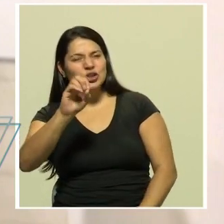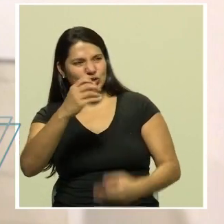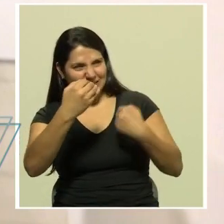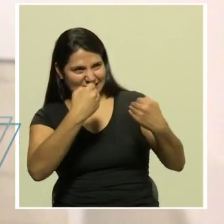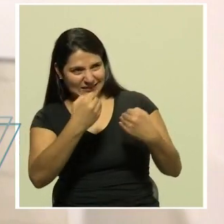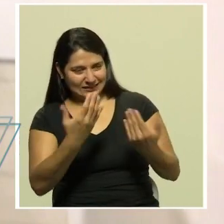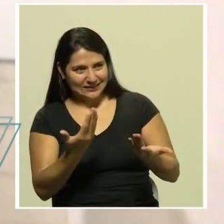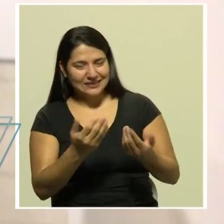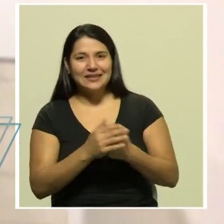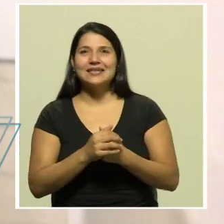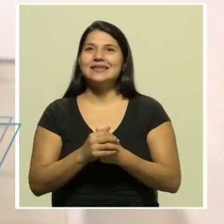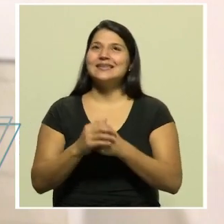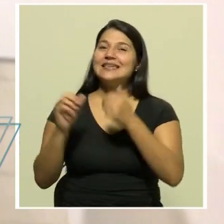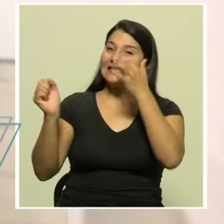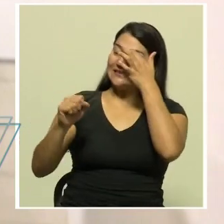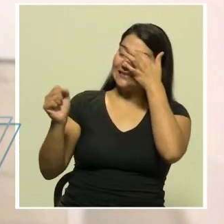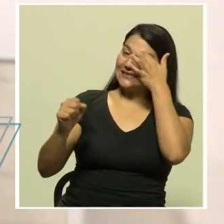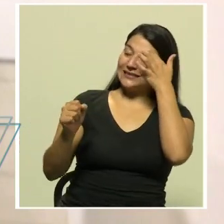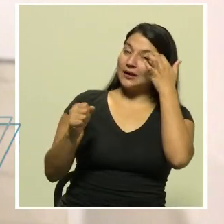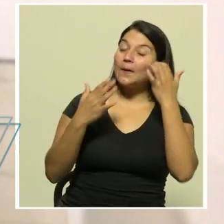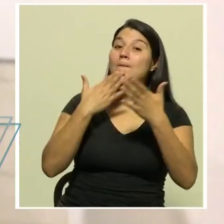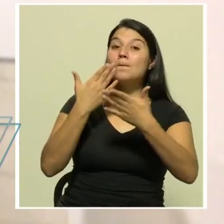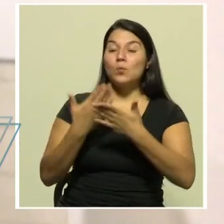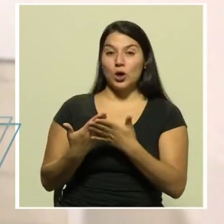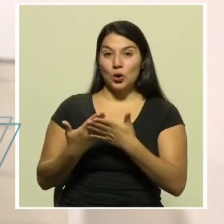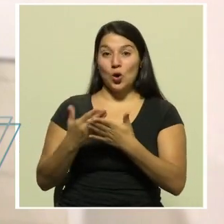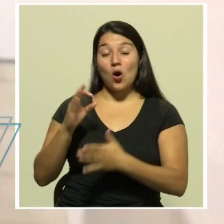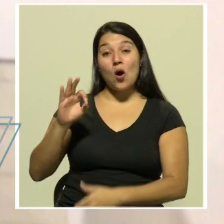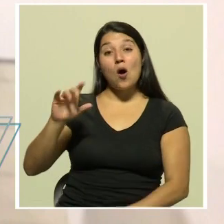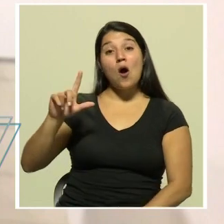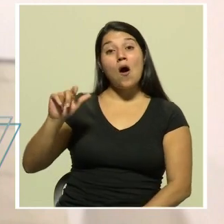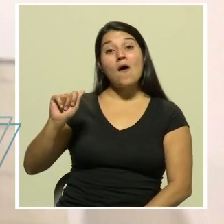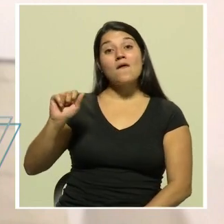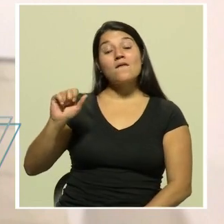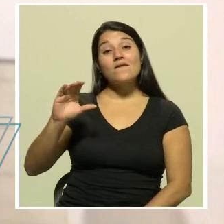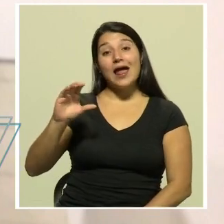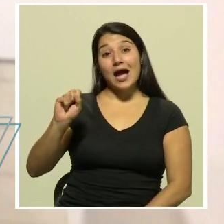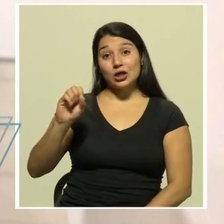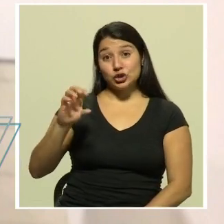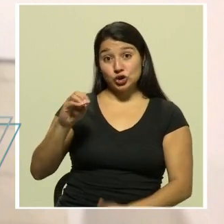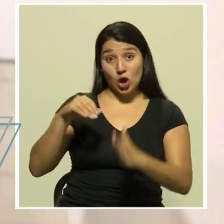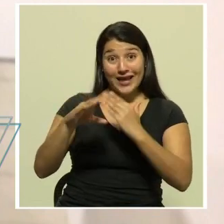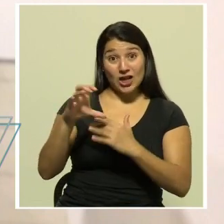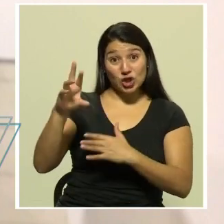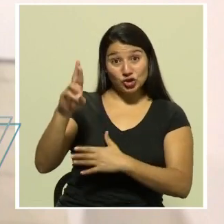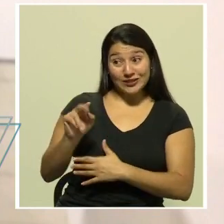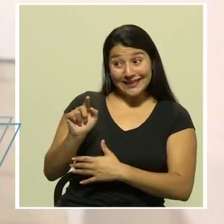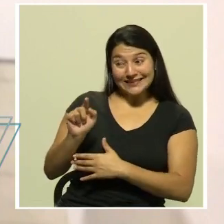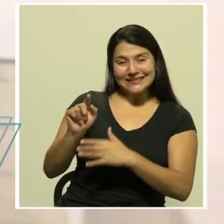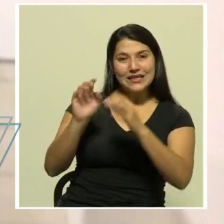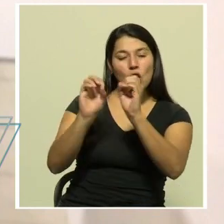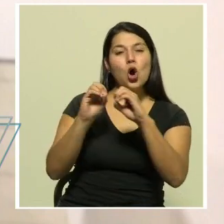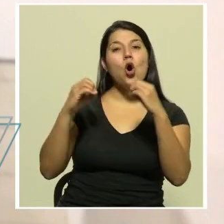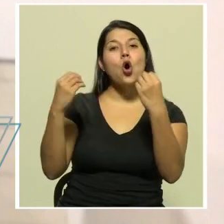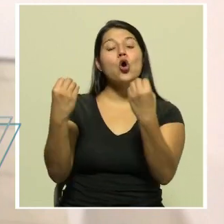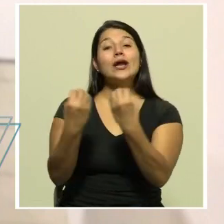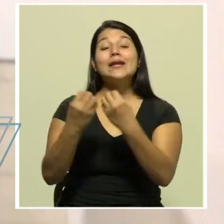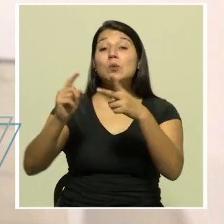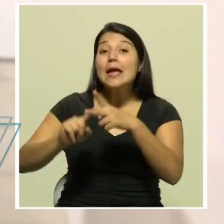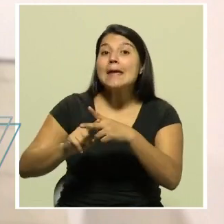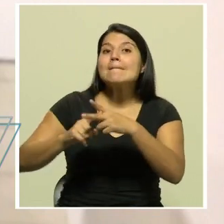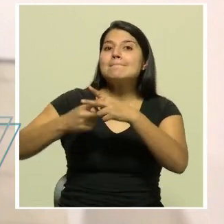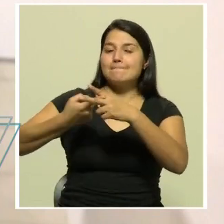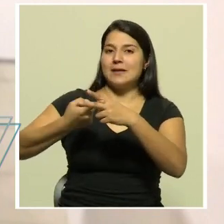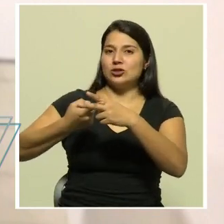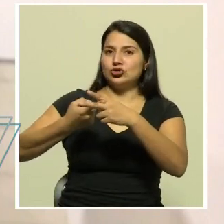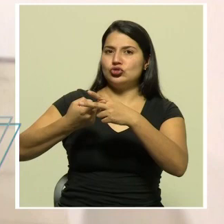Flaxo. Sí, bueno, Flaxo en el caso de Costa Rica es un organismo que se empezó a funcionar